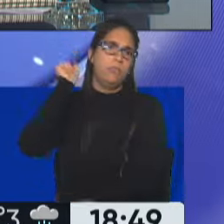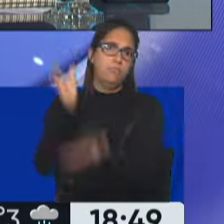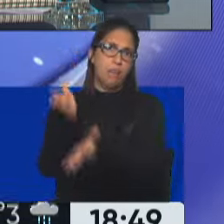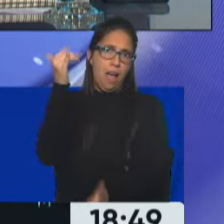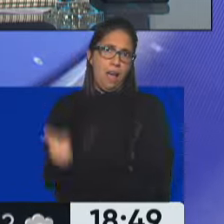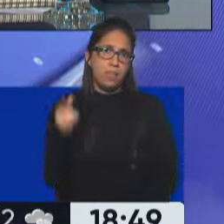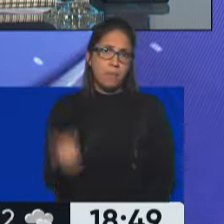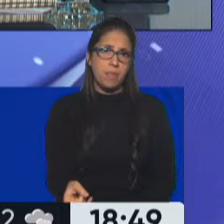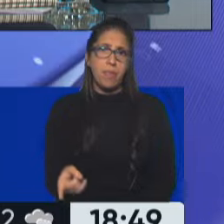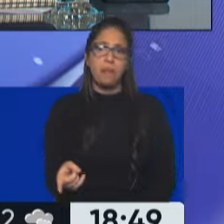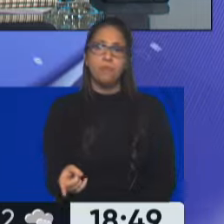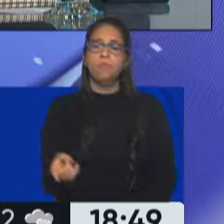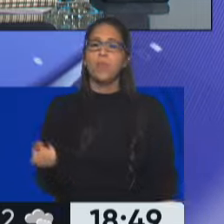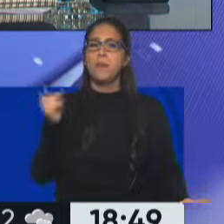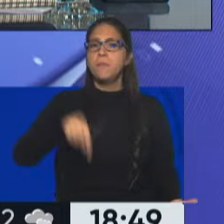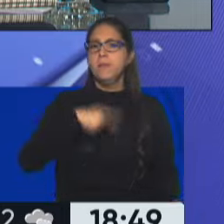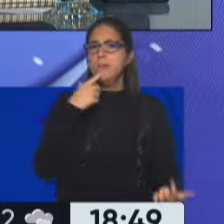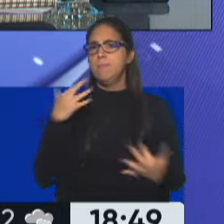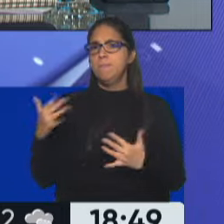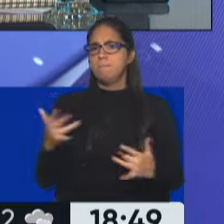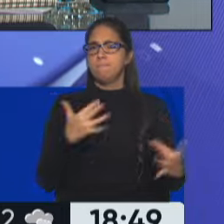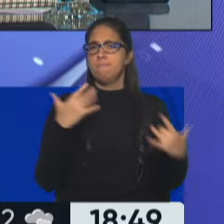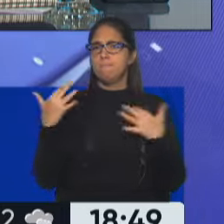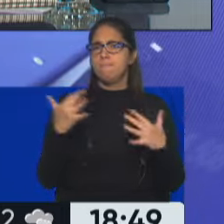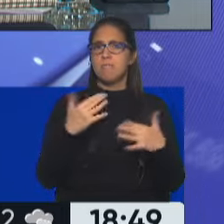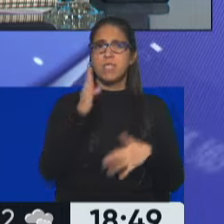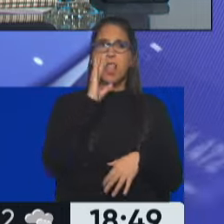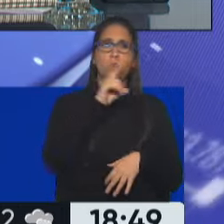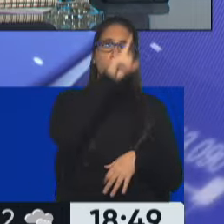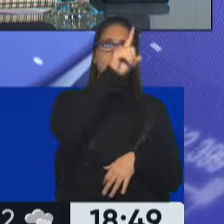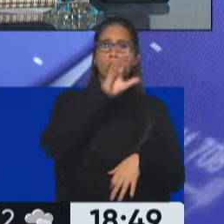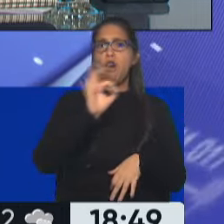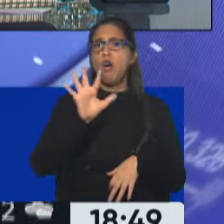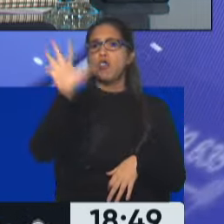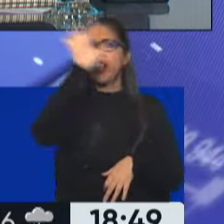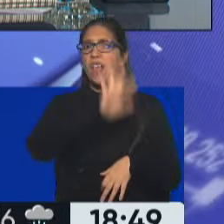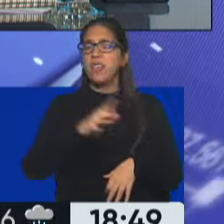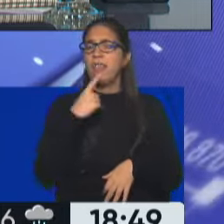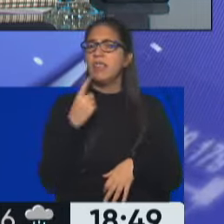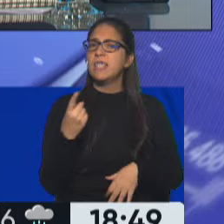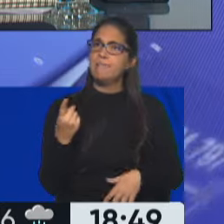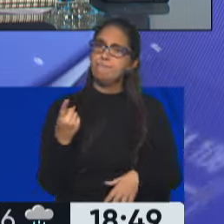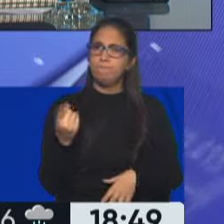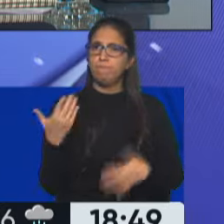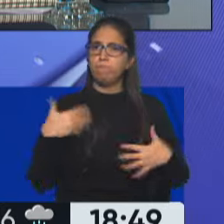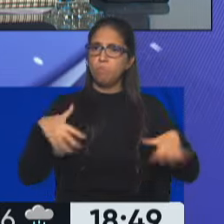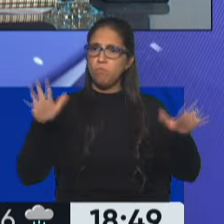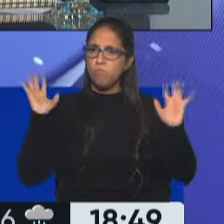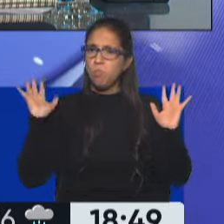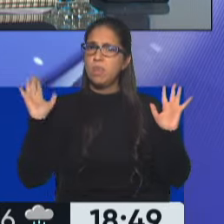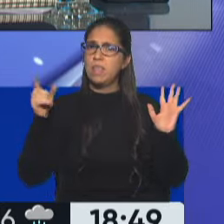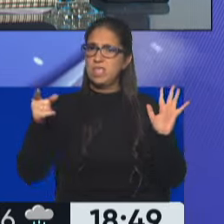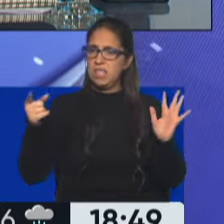que surgen, sobre todo desde Occidente, desde Estados Unidos, es si está ayudando, si puede llegar a ayudar a este programa,